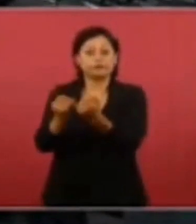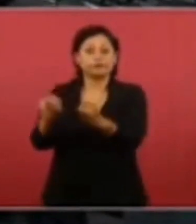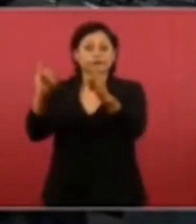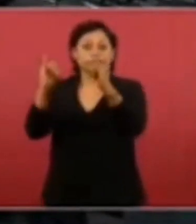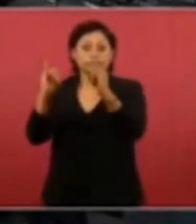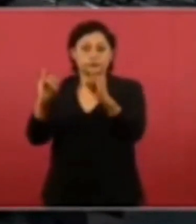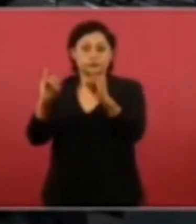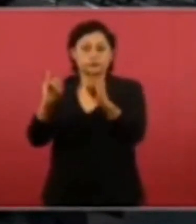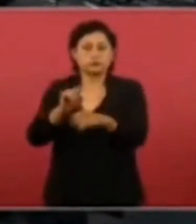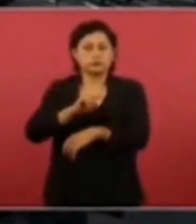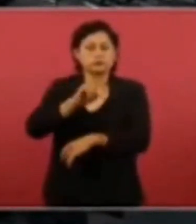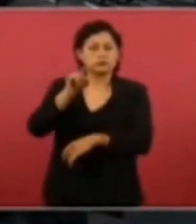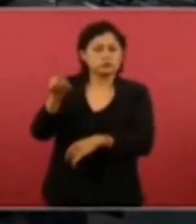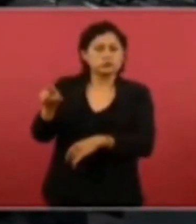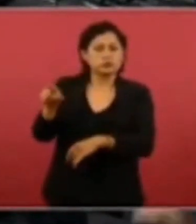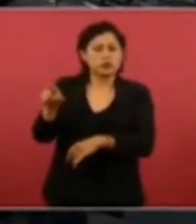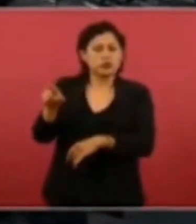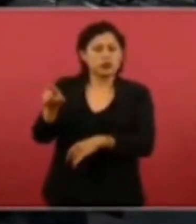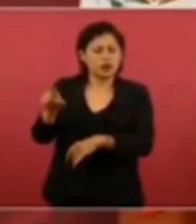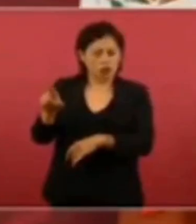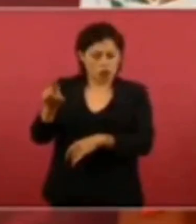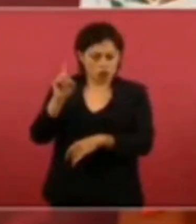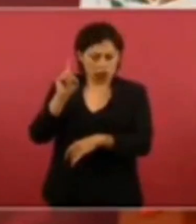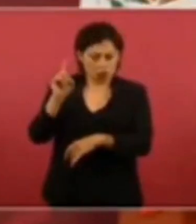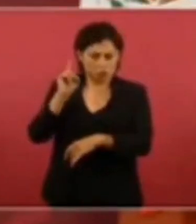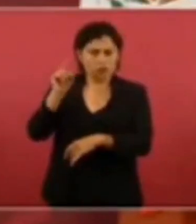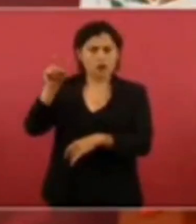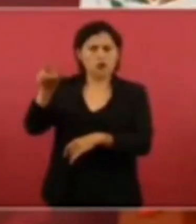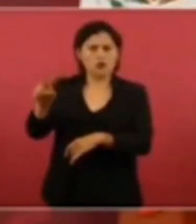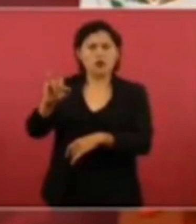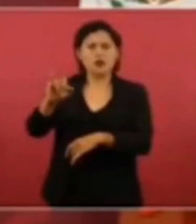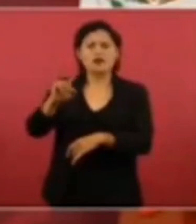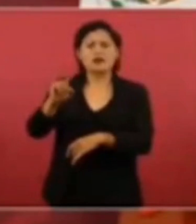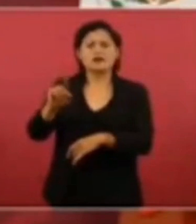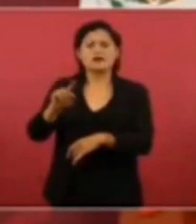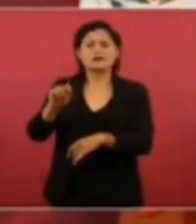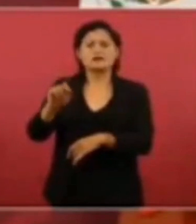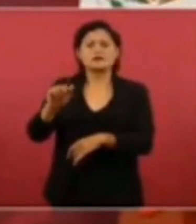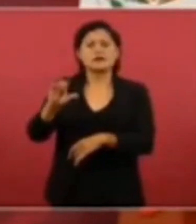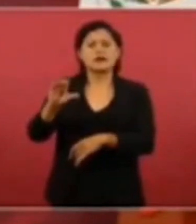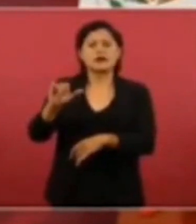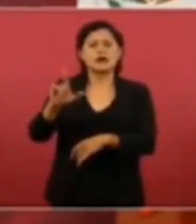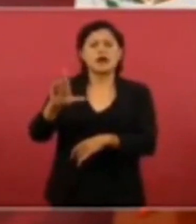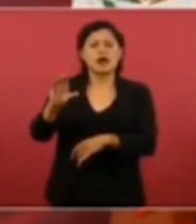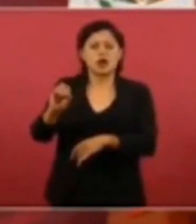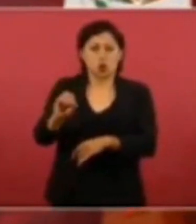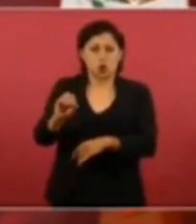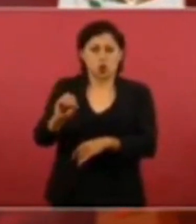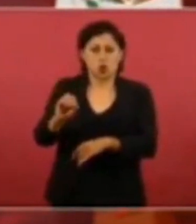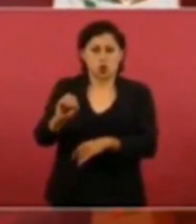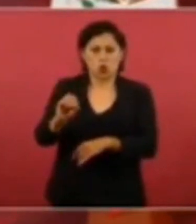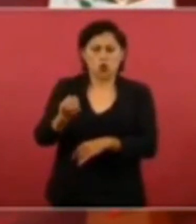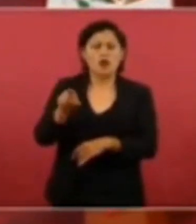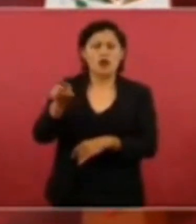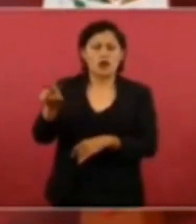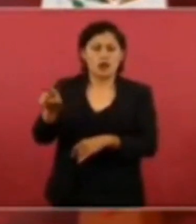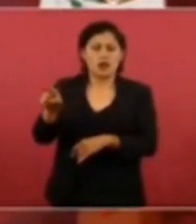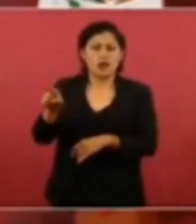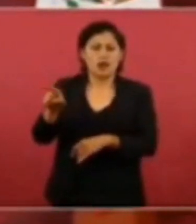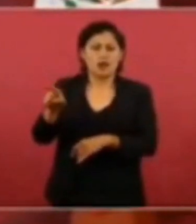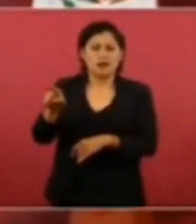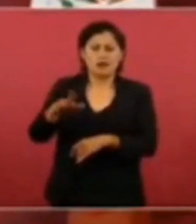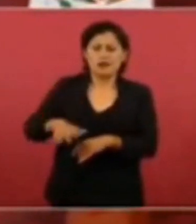nos tocó inaugurar el domingo una en Iztacalco y en la Magdalena Mixuc.